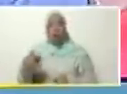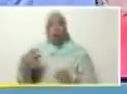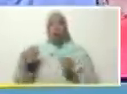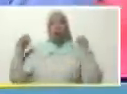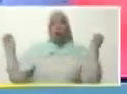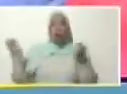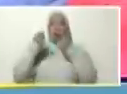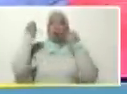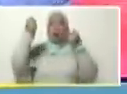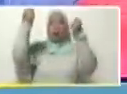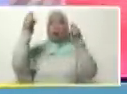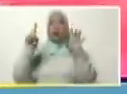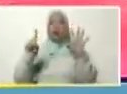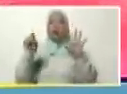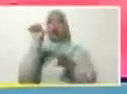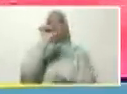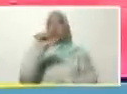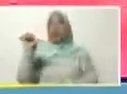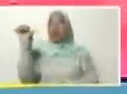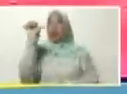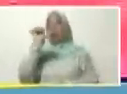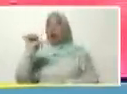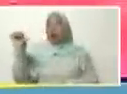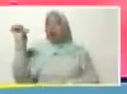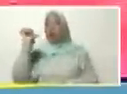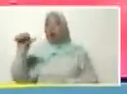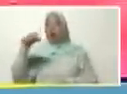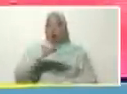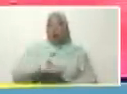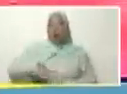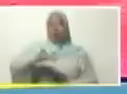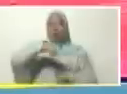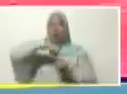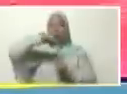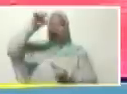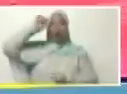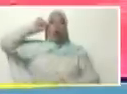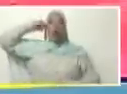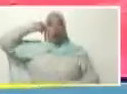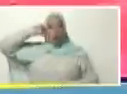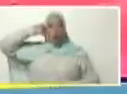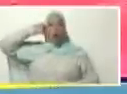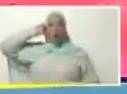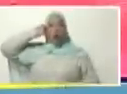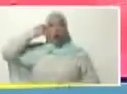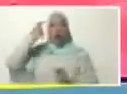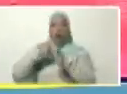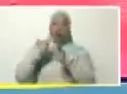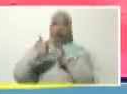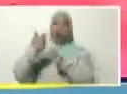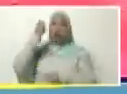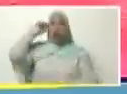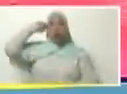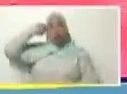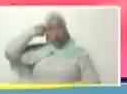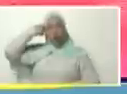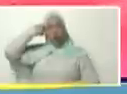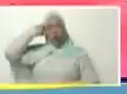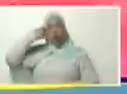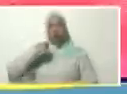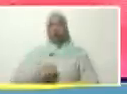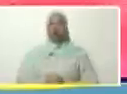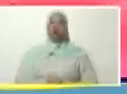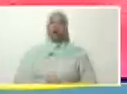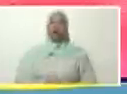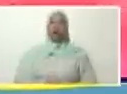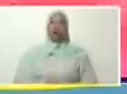ya 6 semanas en la Plaza Altamira. Recuerden ustedes la Plaza Altamira para entonces. Dentro de un